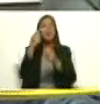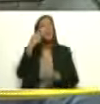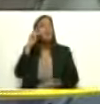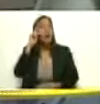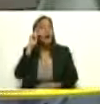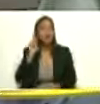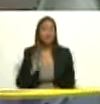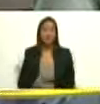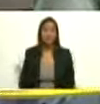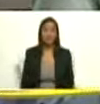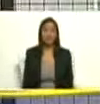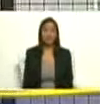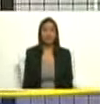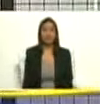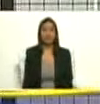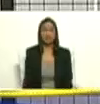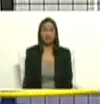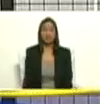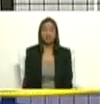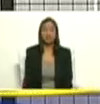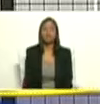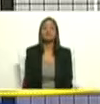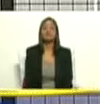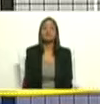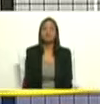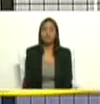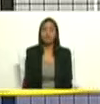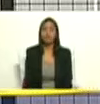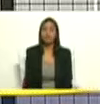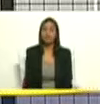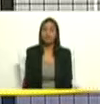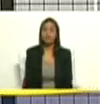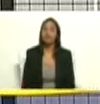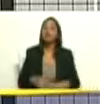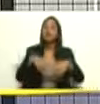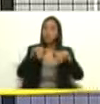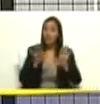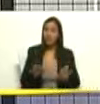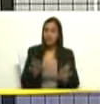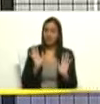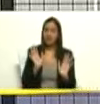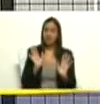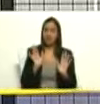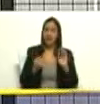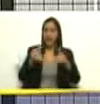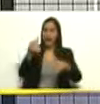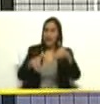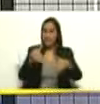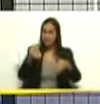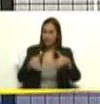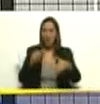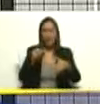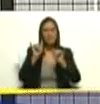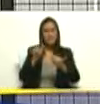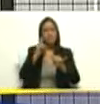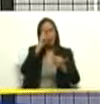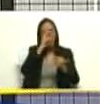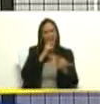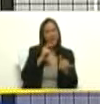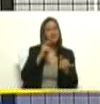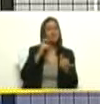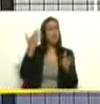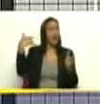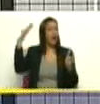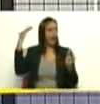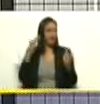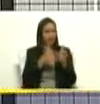emboscada suspendidas las elecciones a la corriente la matriz de opinión que ellos habían posicionado no había tiktok